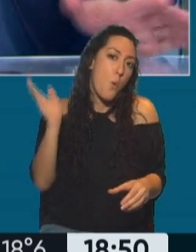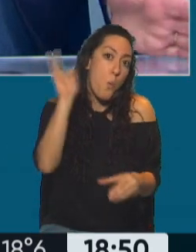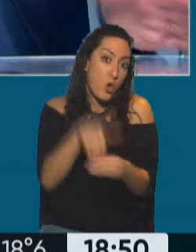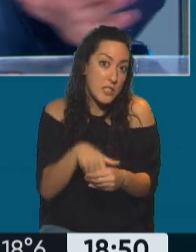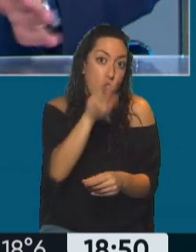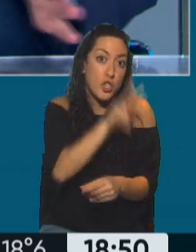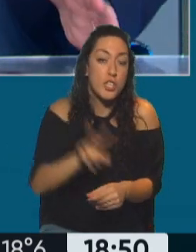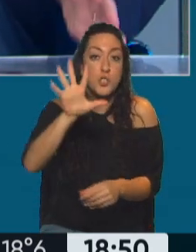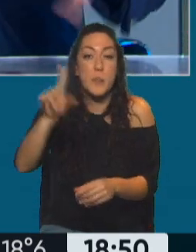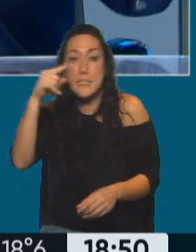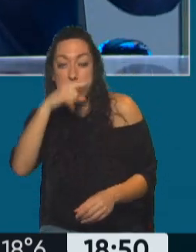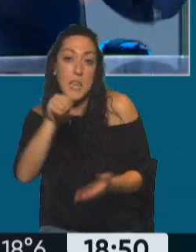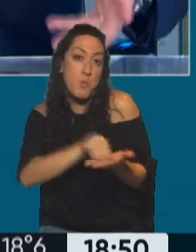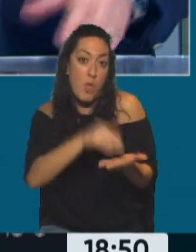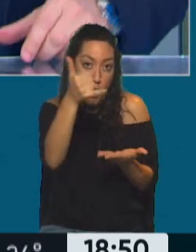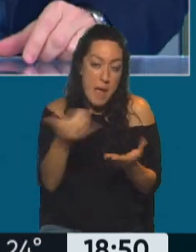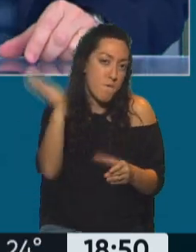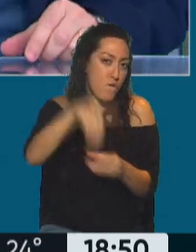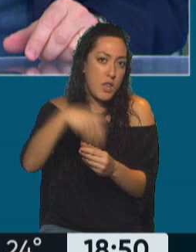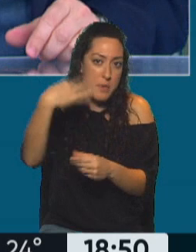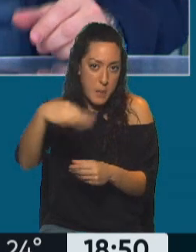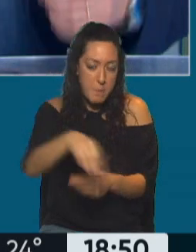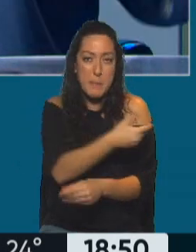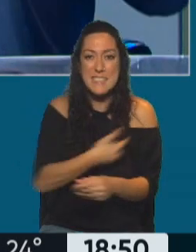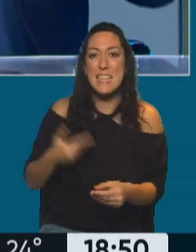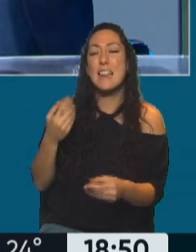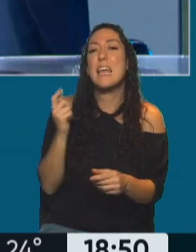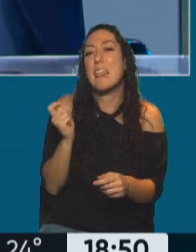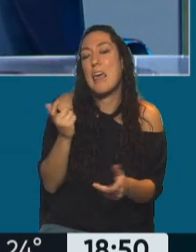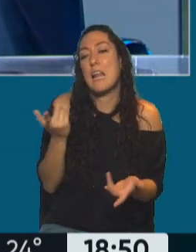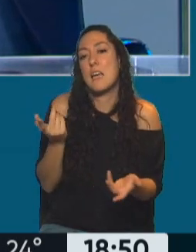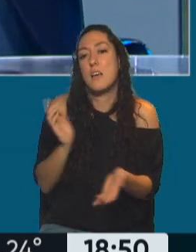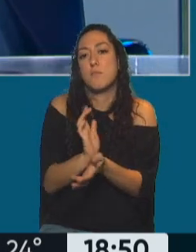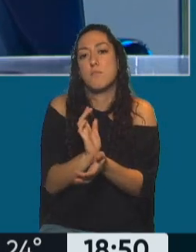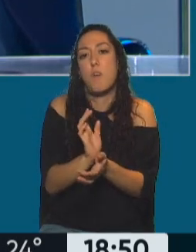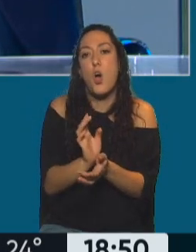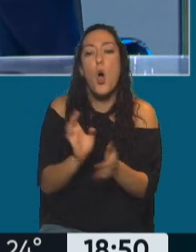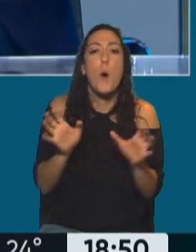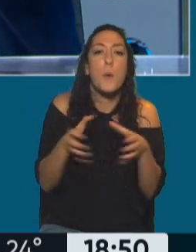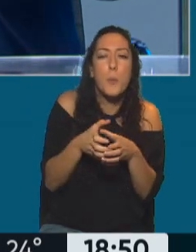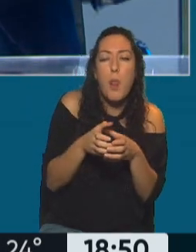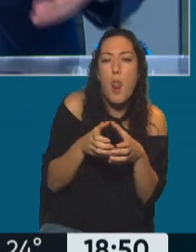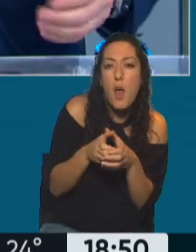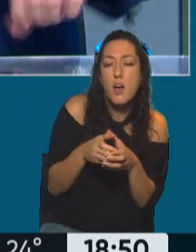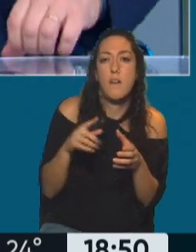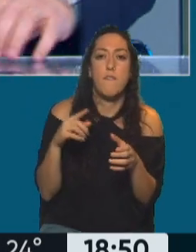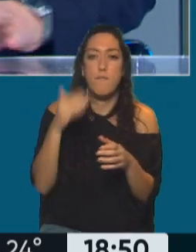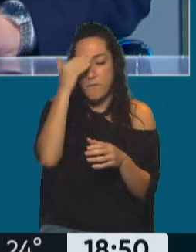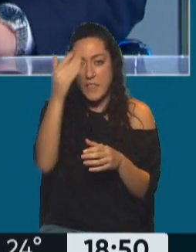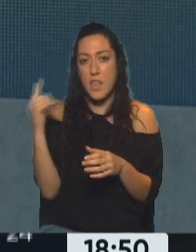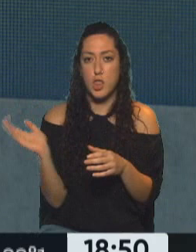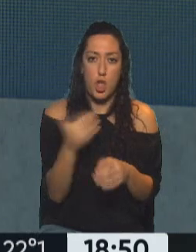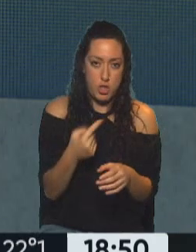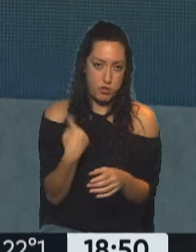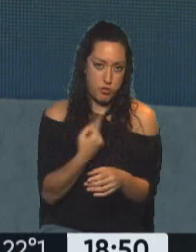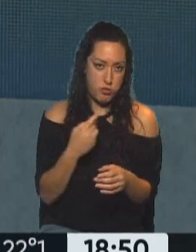257 diputados y se vota le corresponde la presidencia de la cámara a la primera minoría que somos el frente de todos ayer nos dijo para